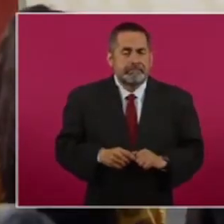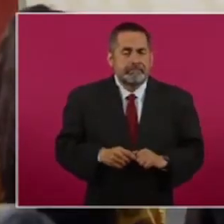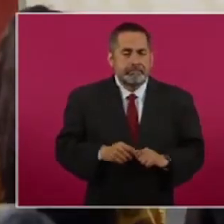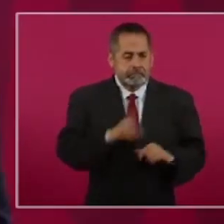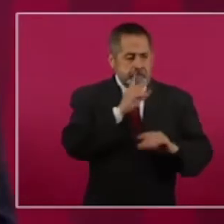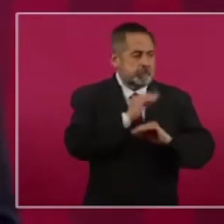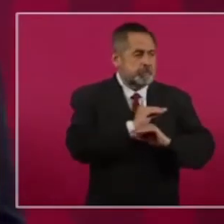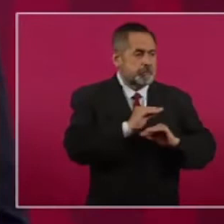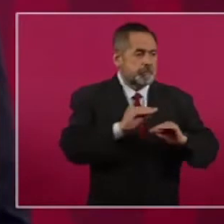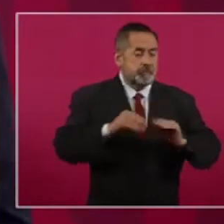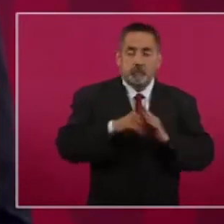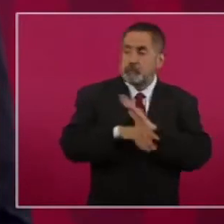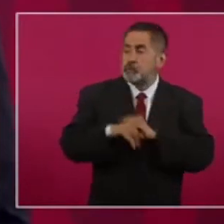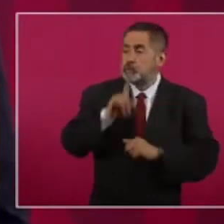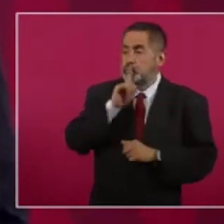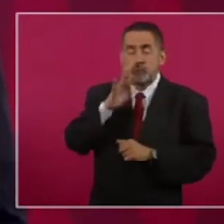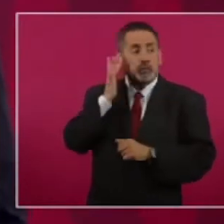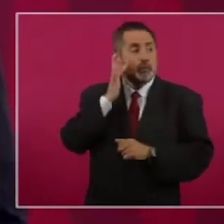Silencio.